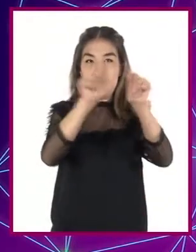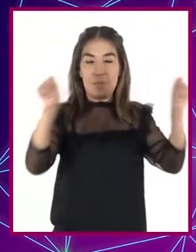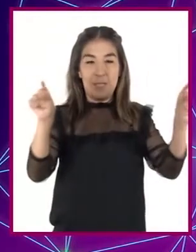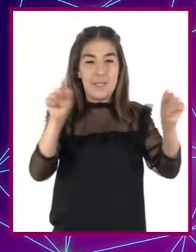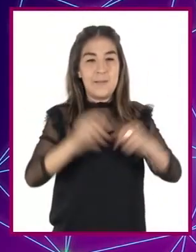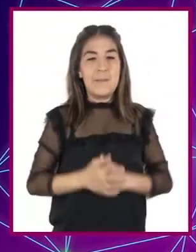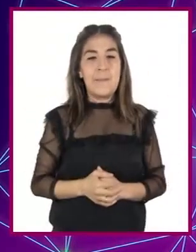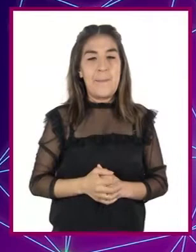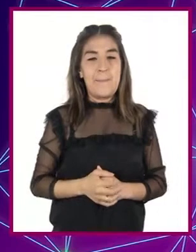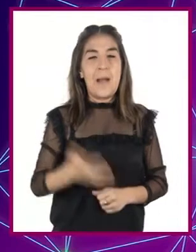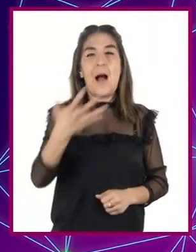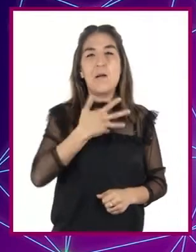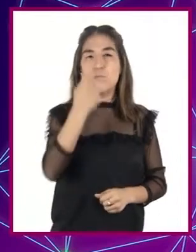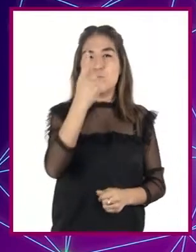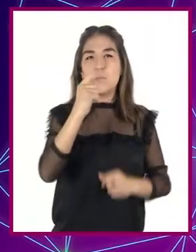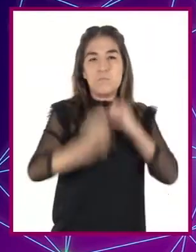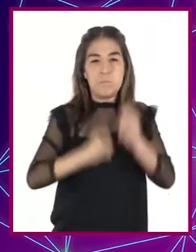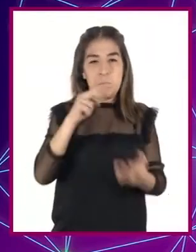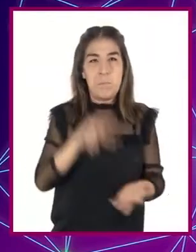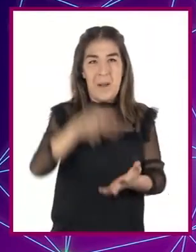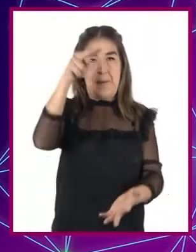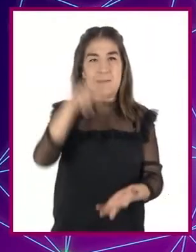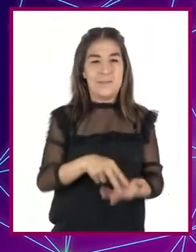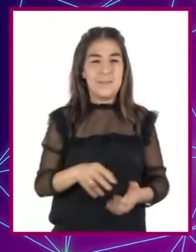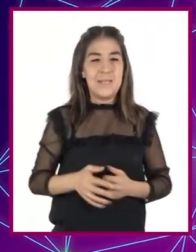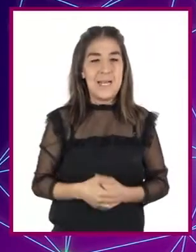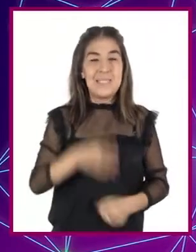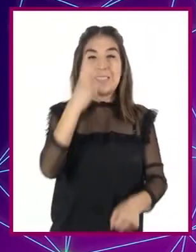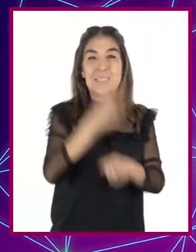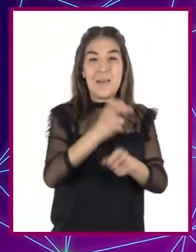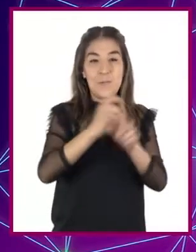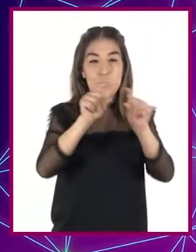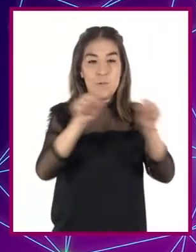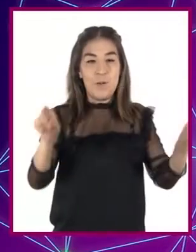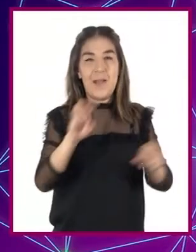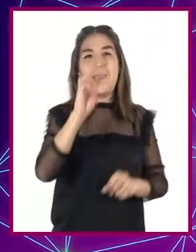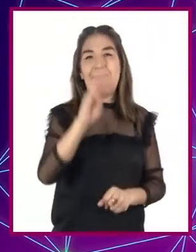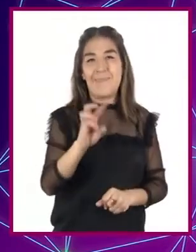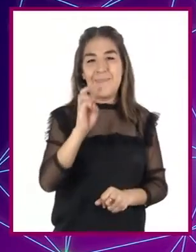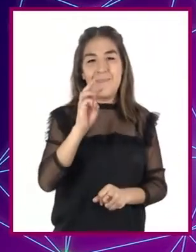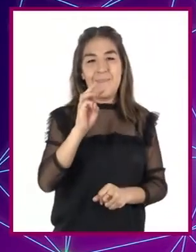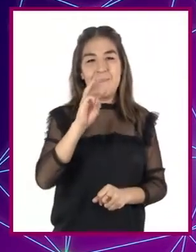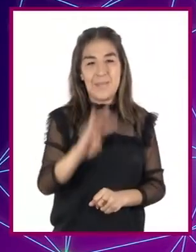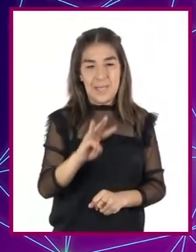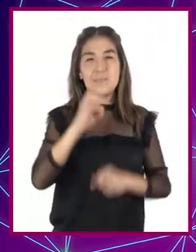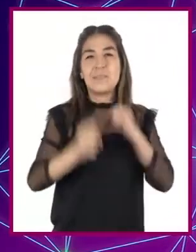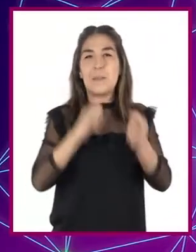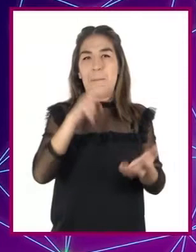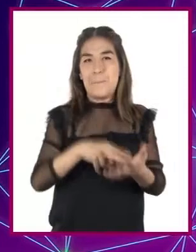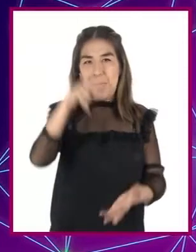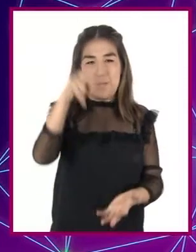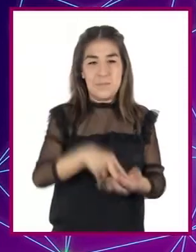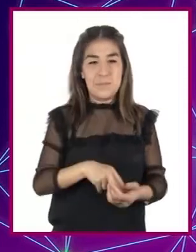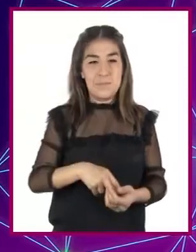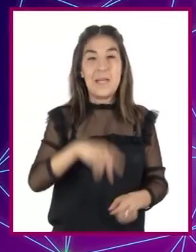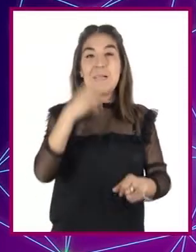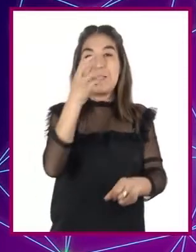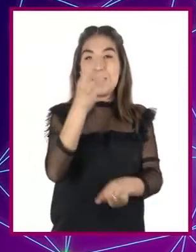solo se encuentra un salto. En el segundo intervalo se tienen 3 saltos. En el tercer